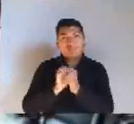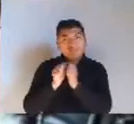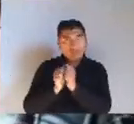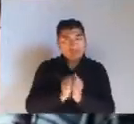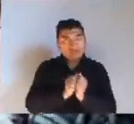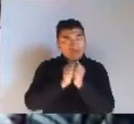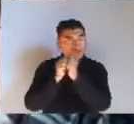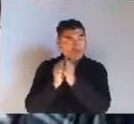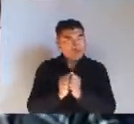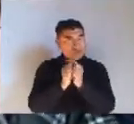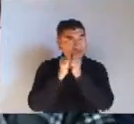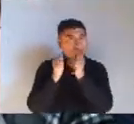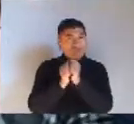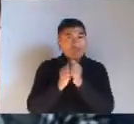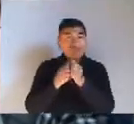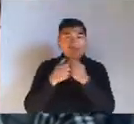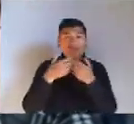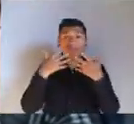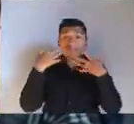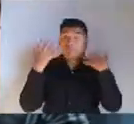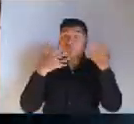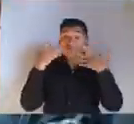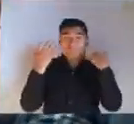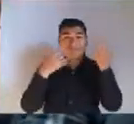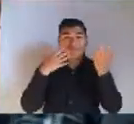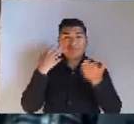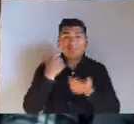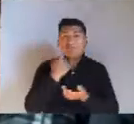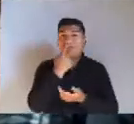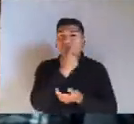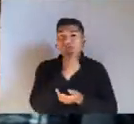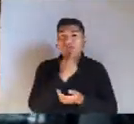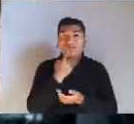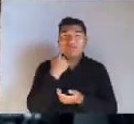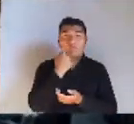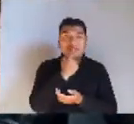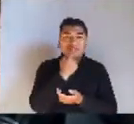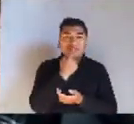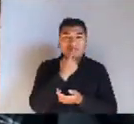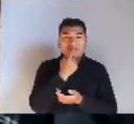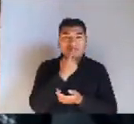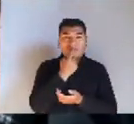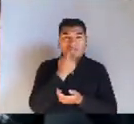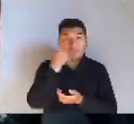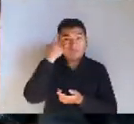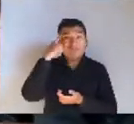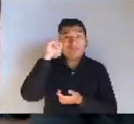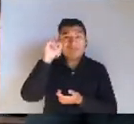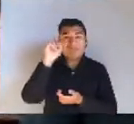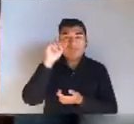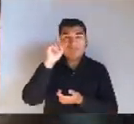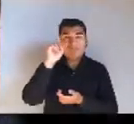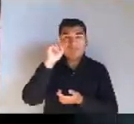acompañando con la sonrisa en los labios para que